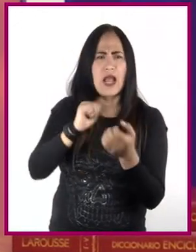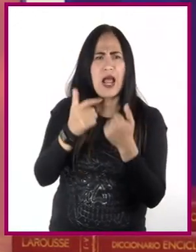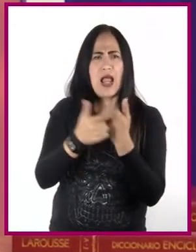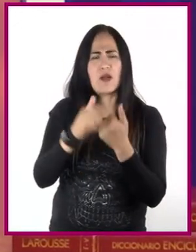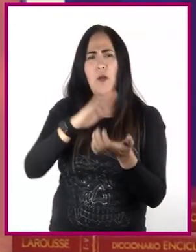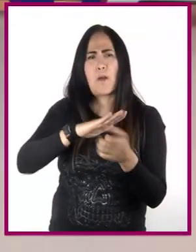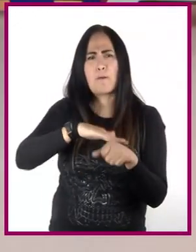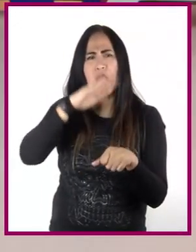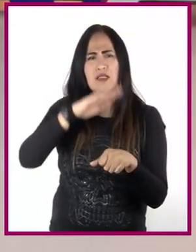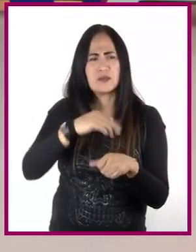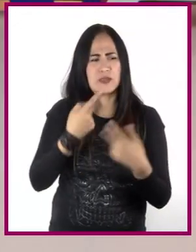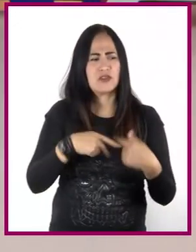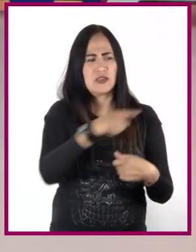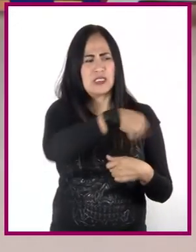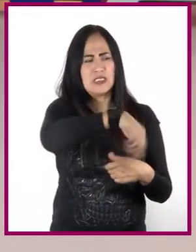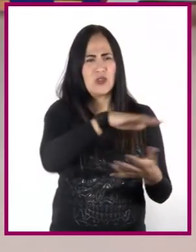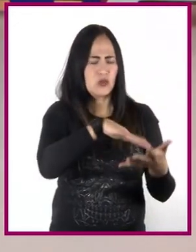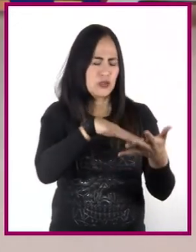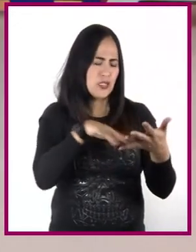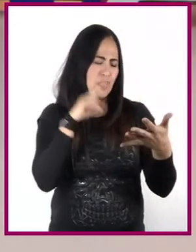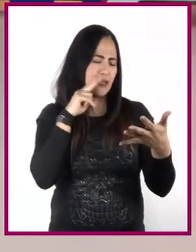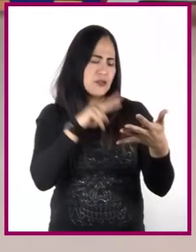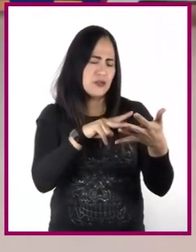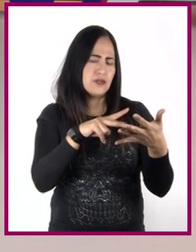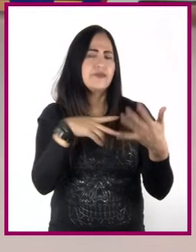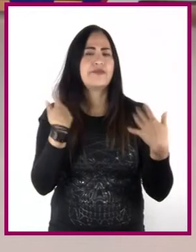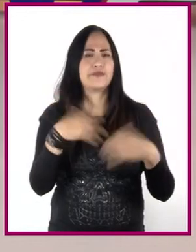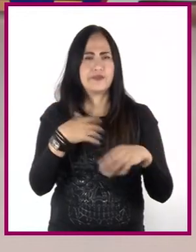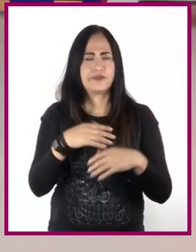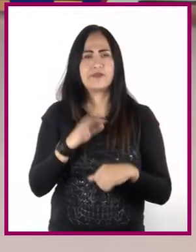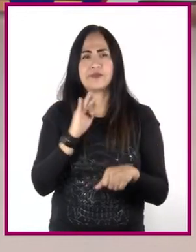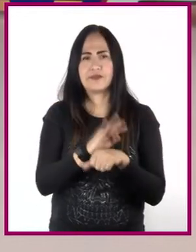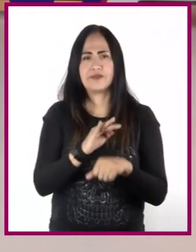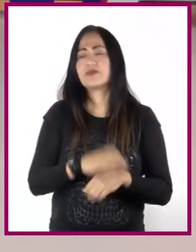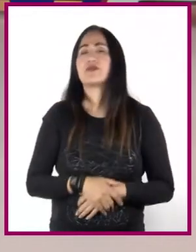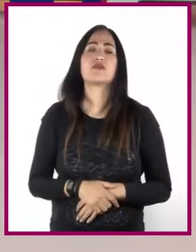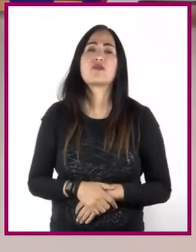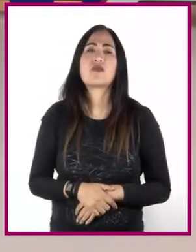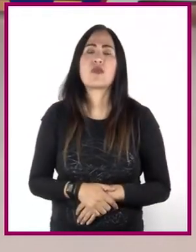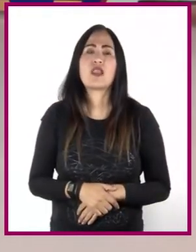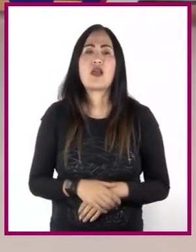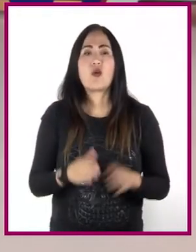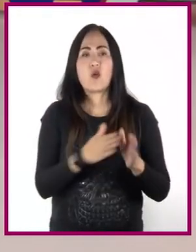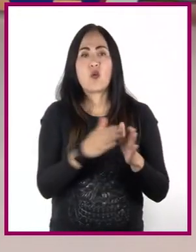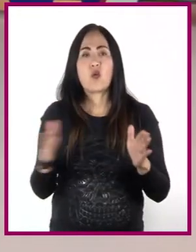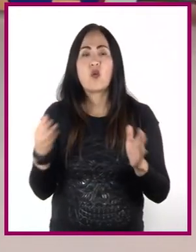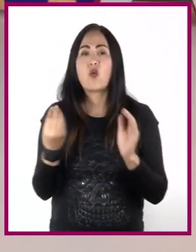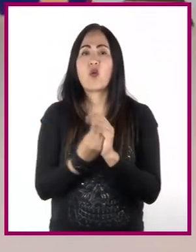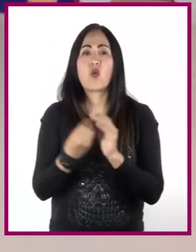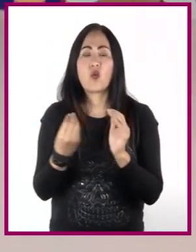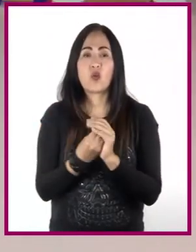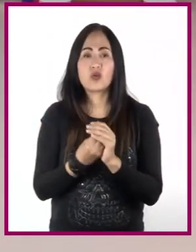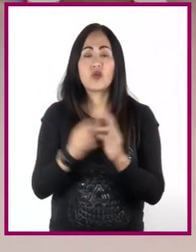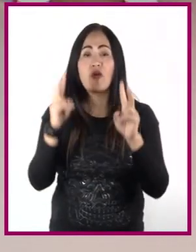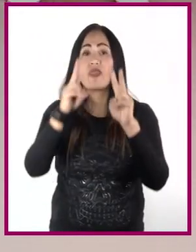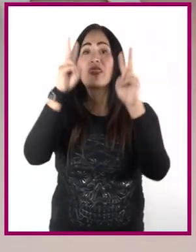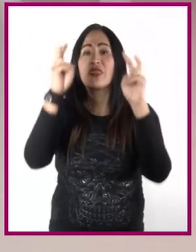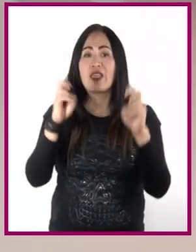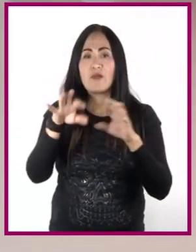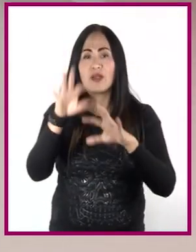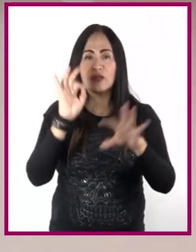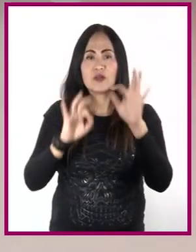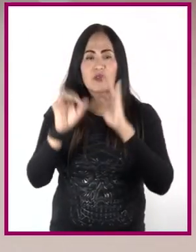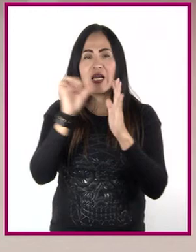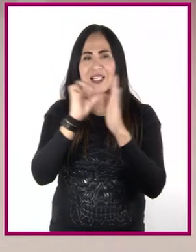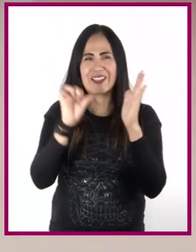nuestros lectores. Muy bien, como pudimos darnos cuenta a lo largo de la sesión, seleccionar temas para artículos